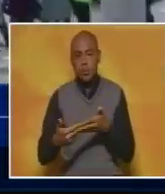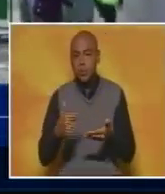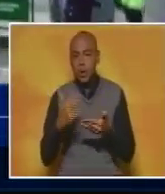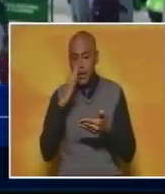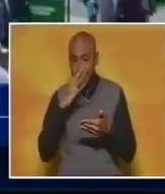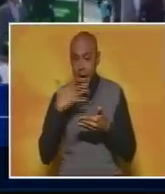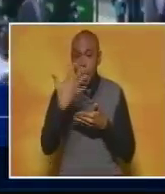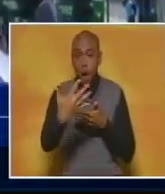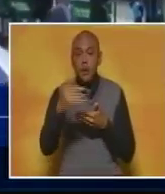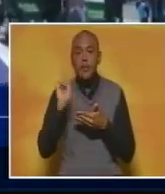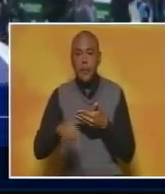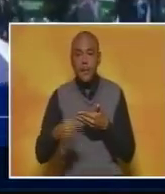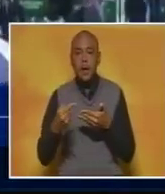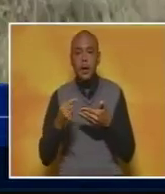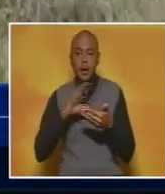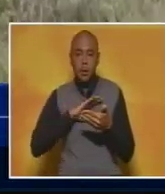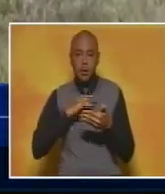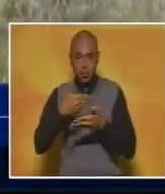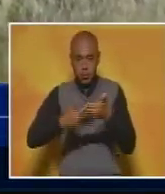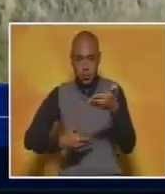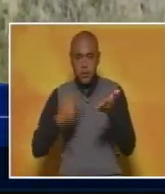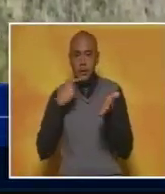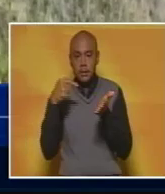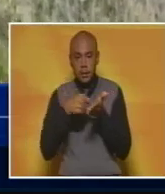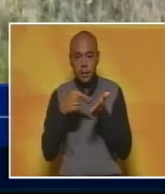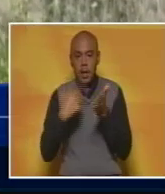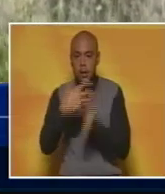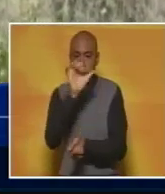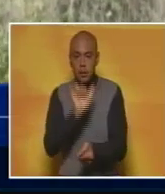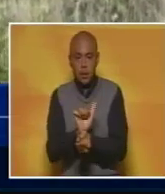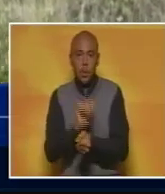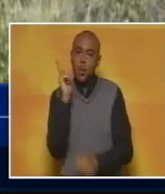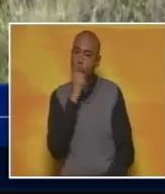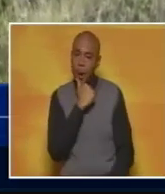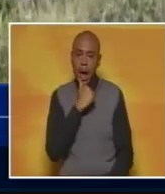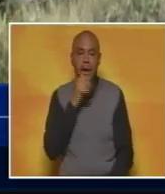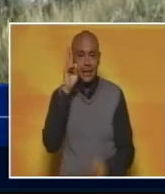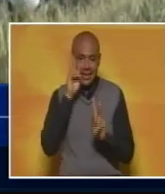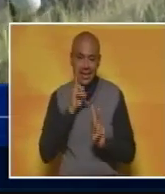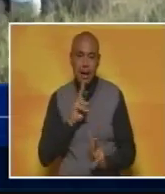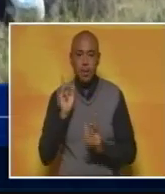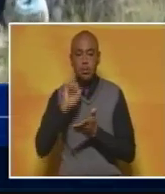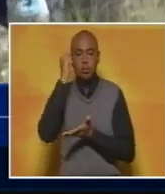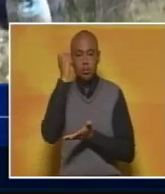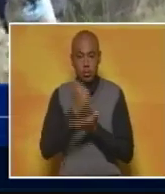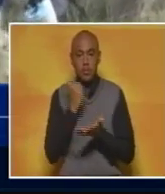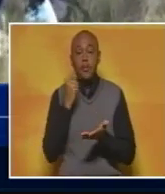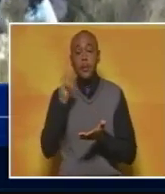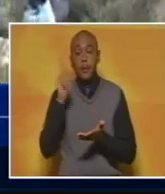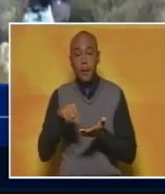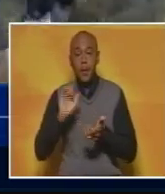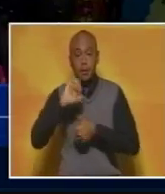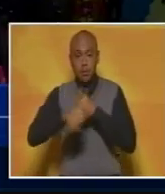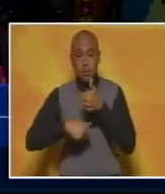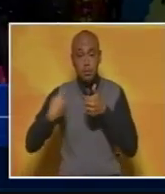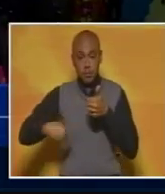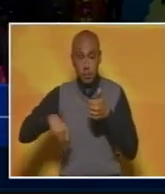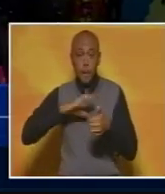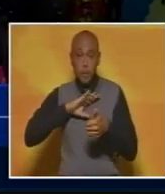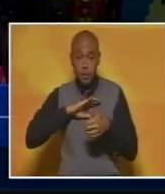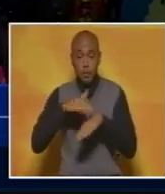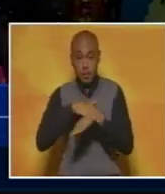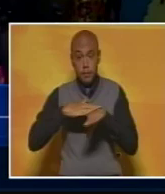tener su certificado de antecedentes penales legalizado o apostillado. El viceministro ecuatoriano de Movilidad Humana detalló